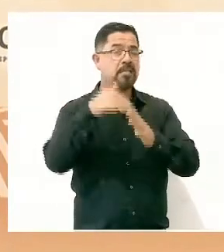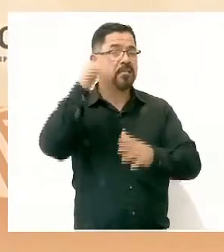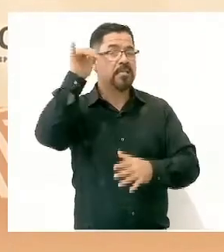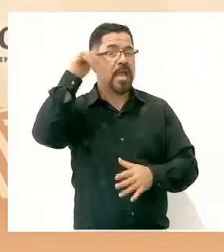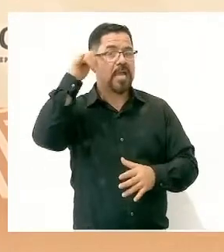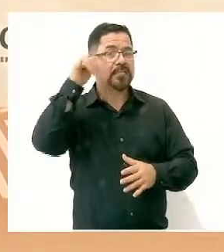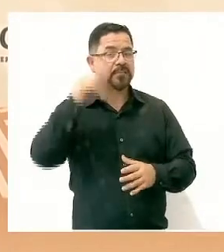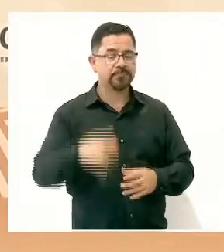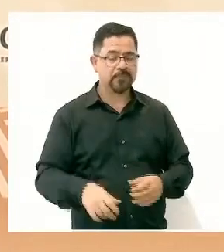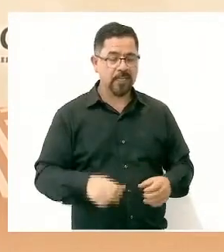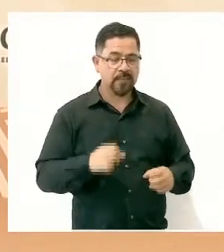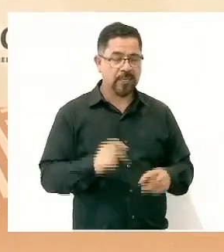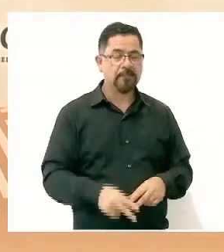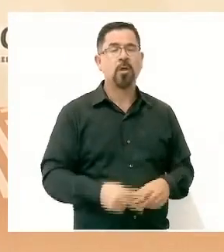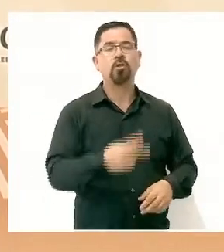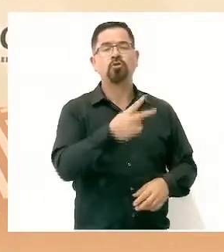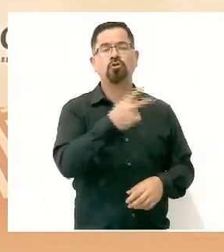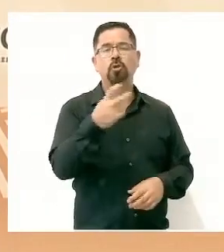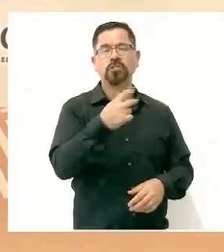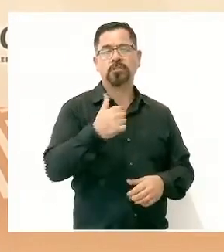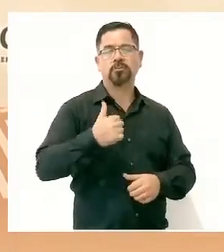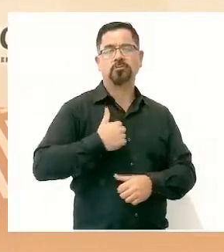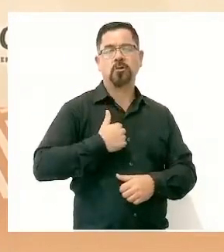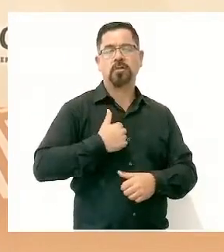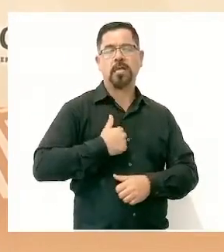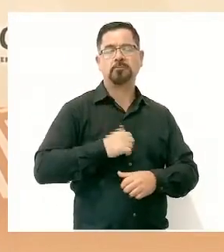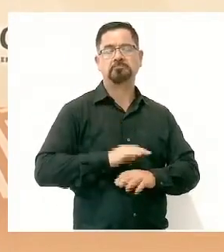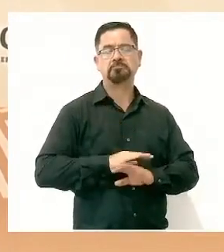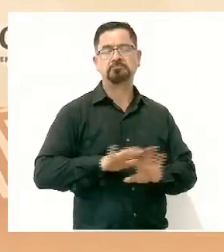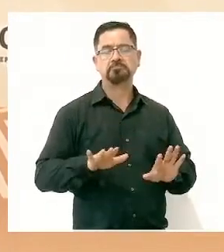y 200 soldados,